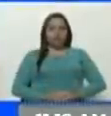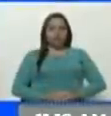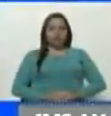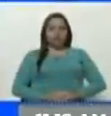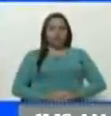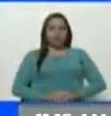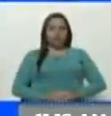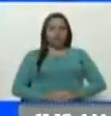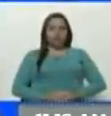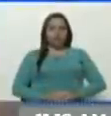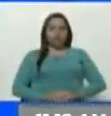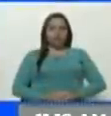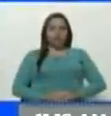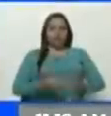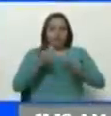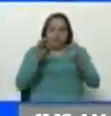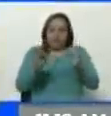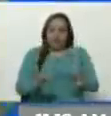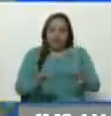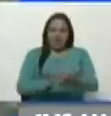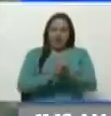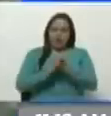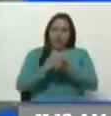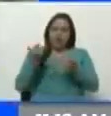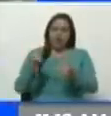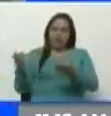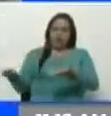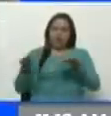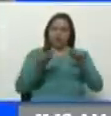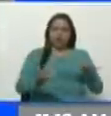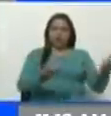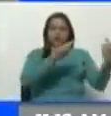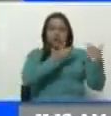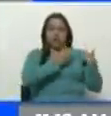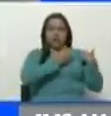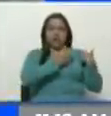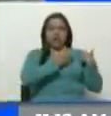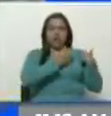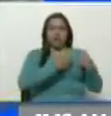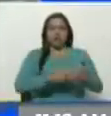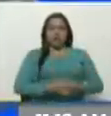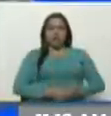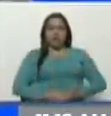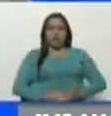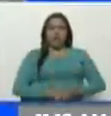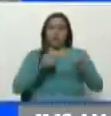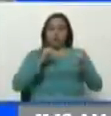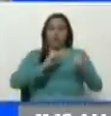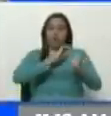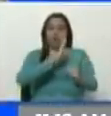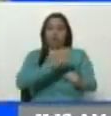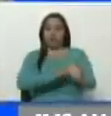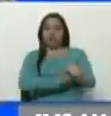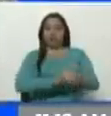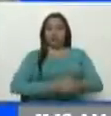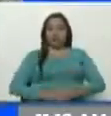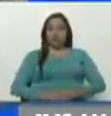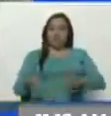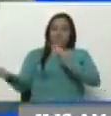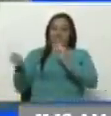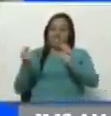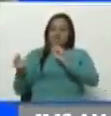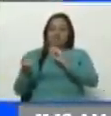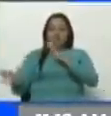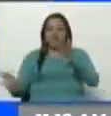La verdad es que los compañeros me han encargado aquí un hueso que es discutir